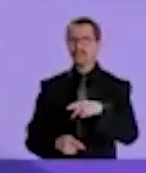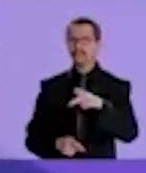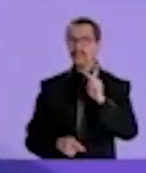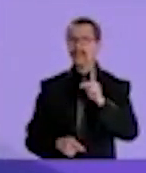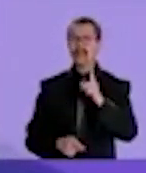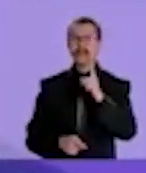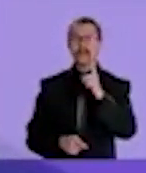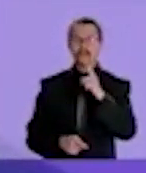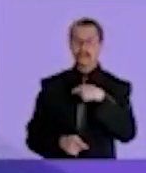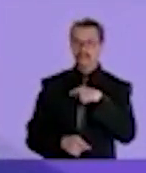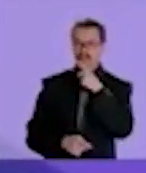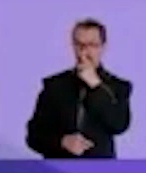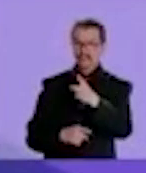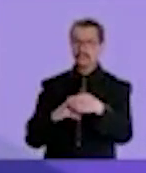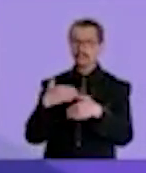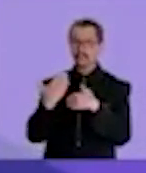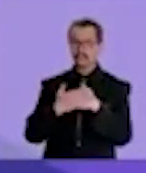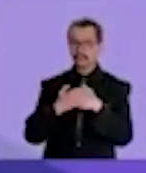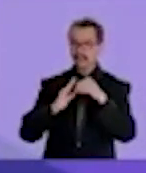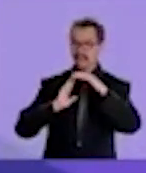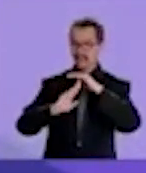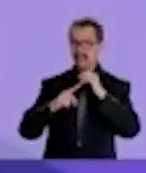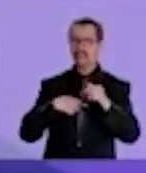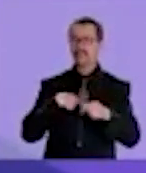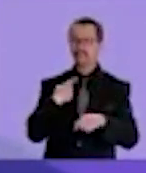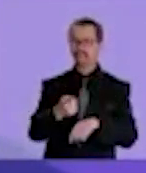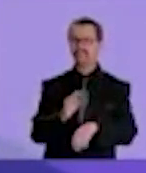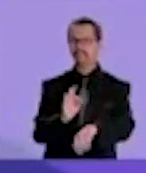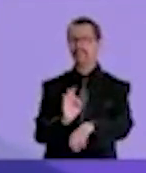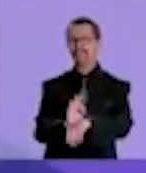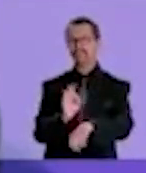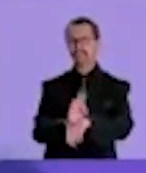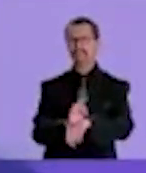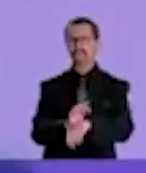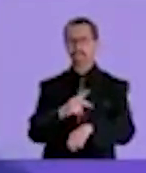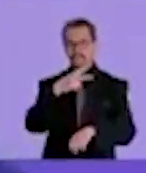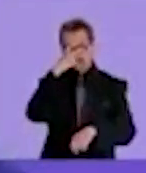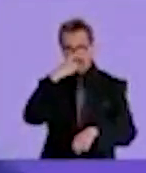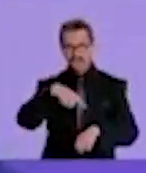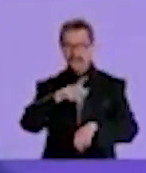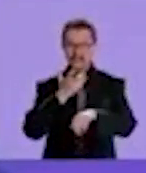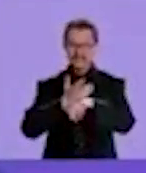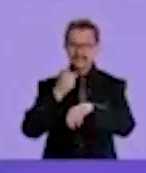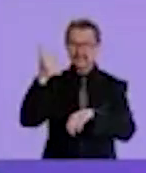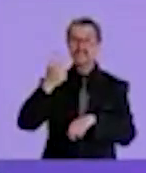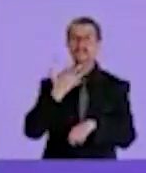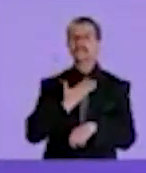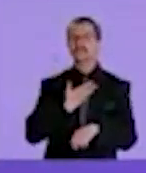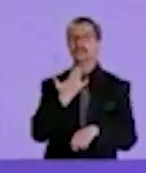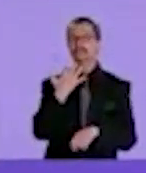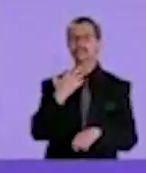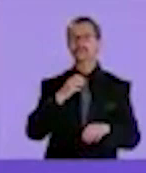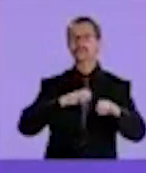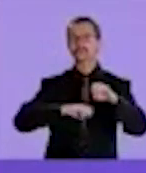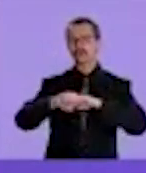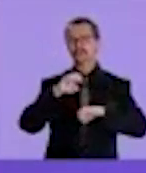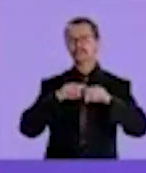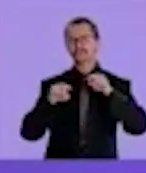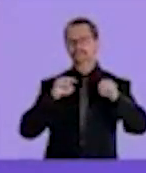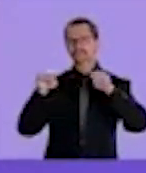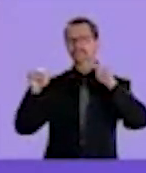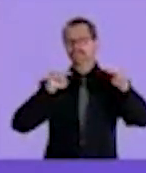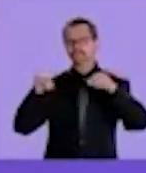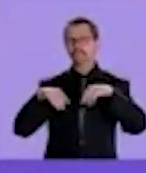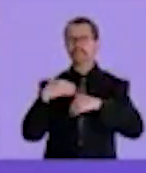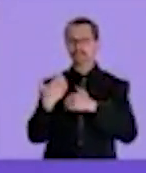de que los 50 consulados que tiene méxico en eeuu se van a convertir en una especie de procuradurías